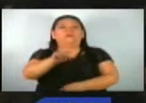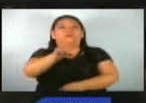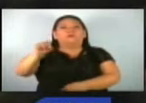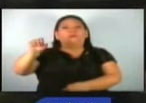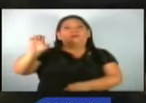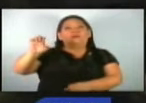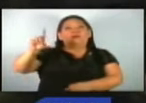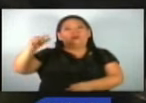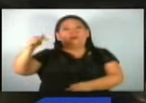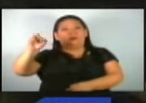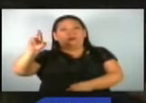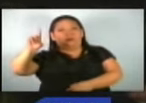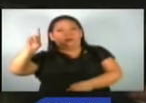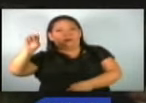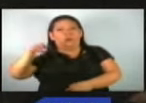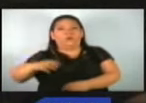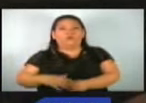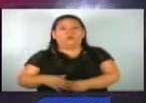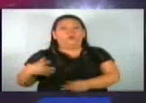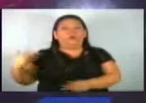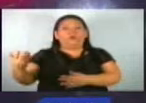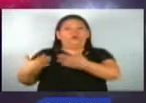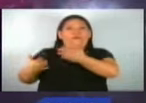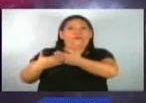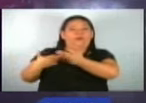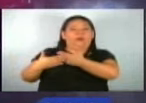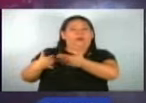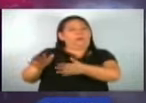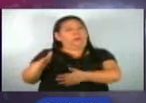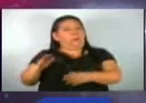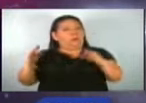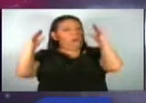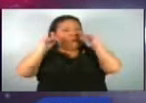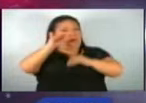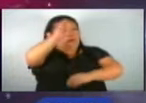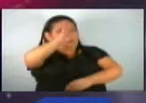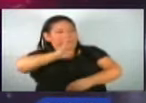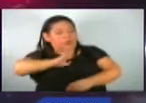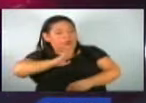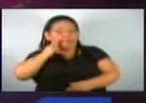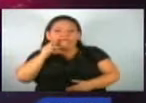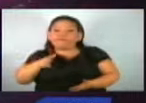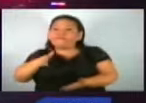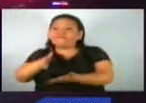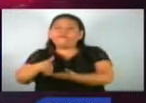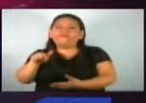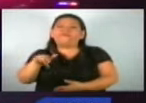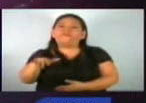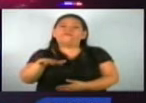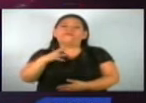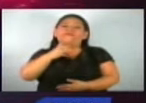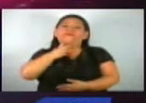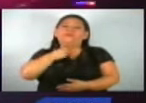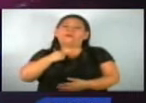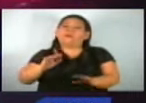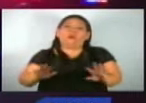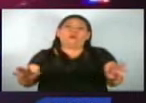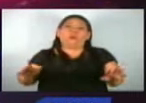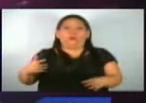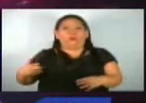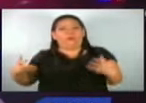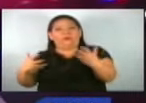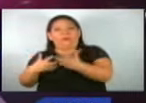Edgardo Méndez. Fuimos alertados a las 12, ¿verdad? Llegamos al lugar y pues lamentablemente pues conjunto con los